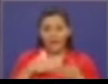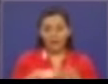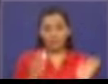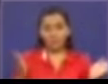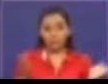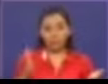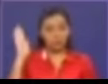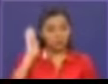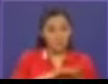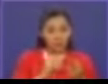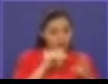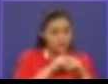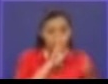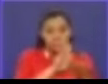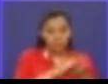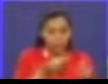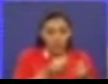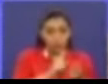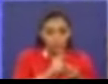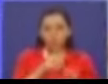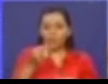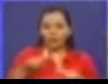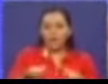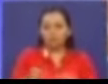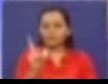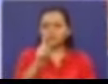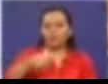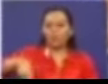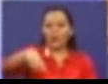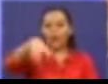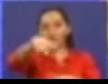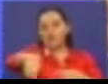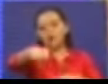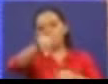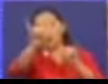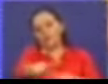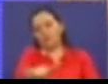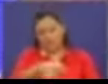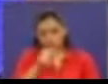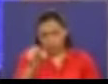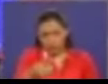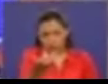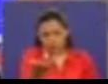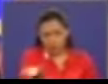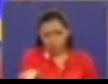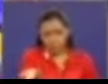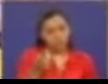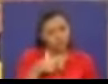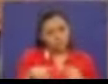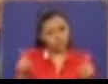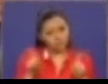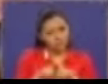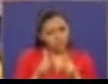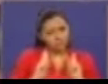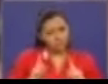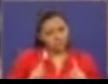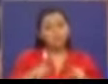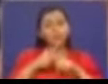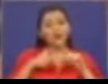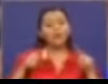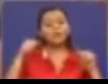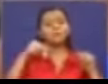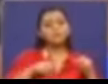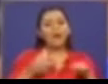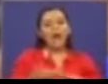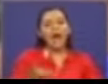hidroeléctricas, absurdo, compañero. Y tenemos un alto gasto de capital porque no solo hemos tenido que hacer lo que nos correspondía, sino lo que